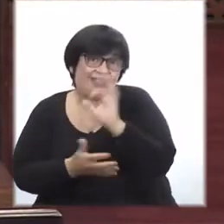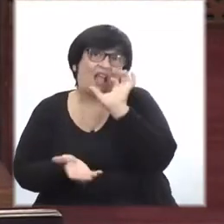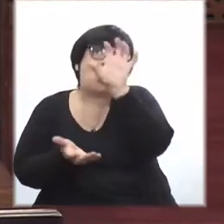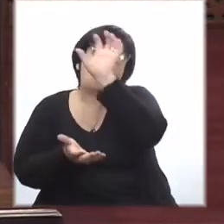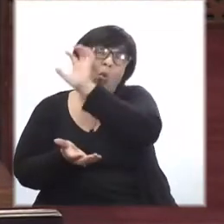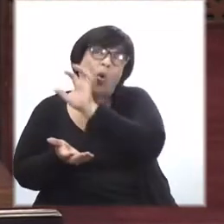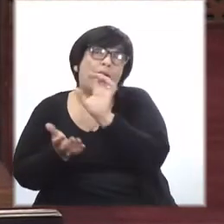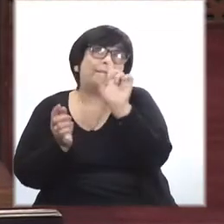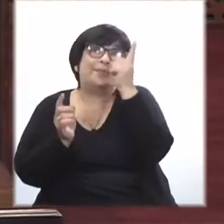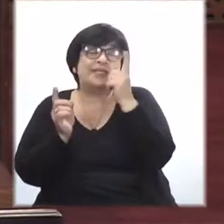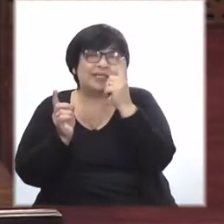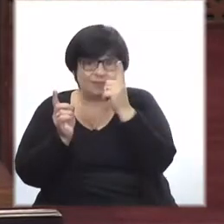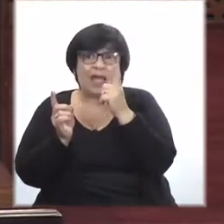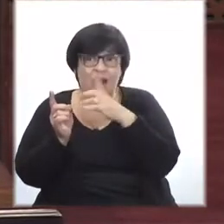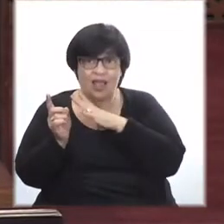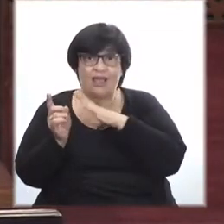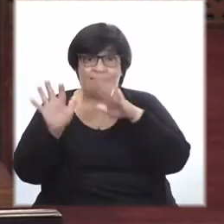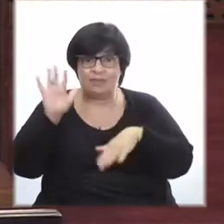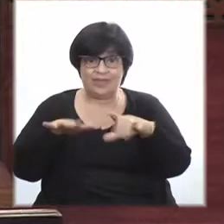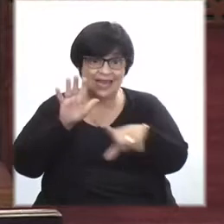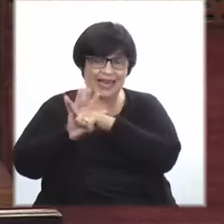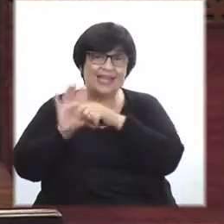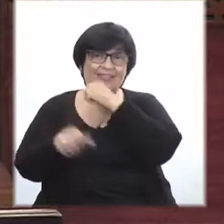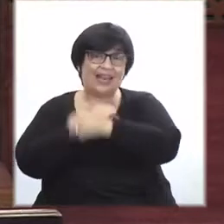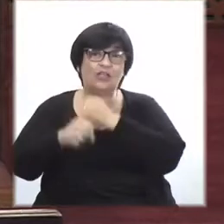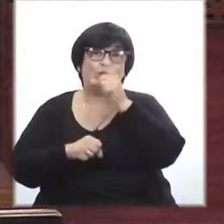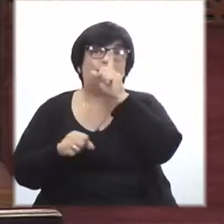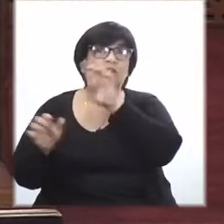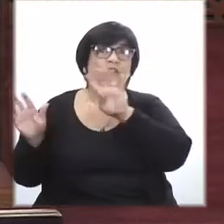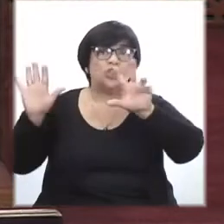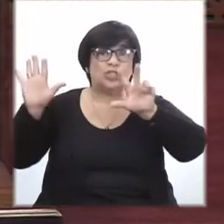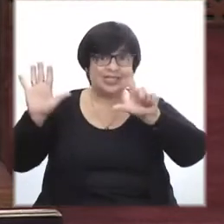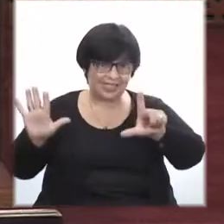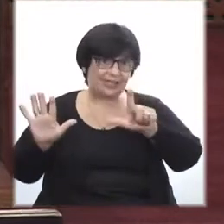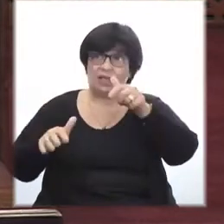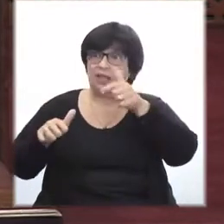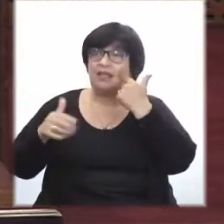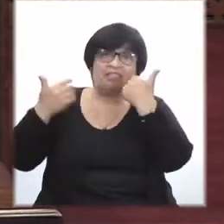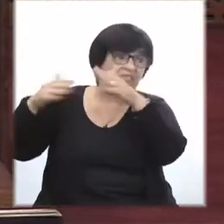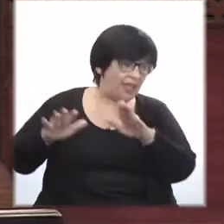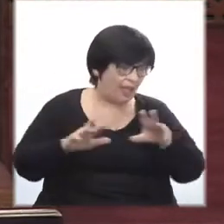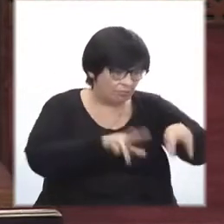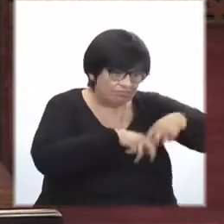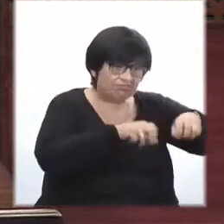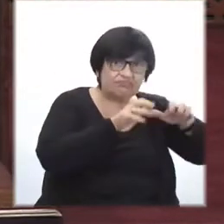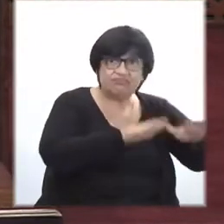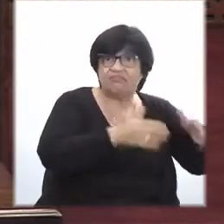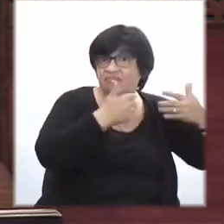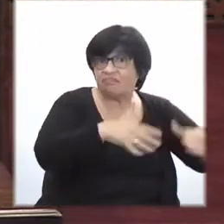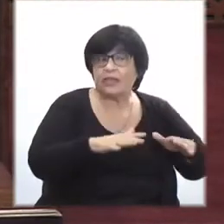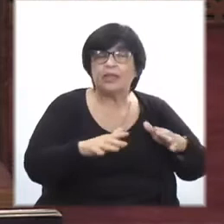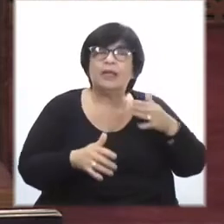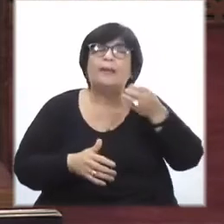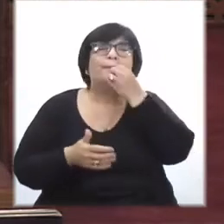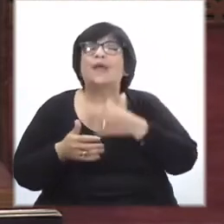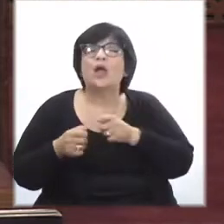tierras de prioridad forestal de acuerdo a la ley de 1987 sin competir con las tierras agrícolas del país? ¿Cuál es la ventaja de